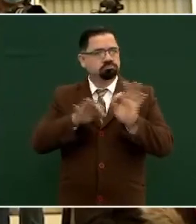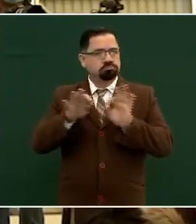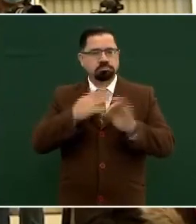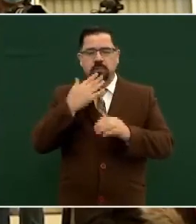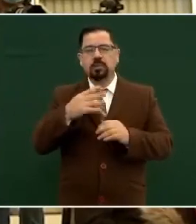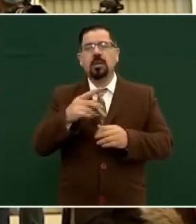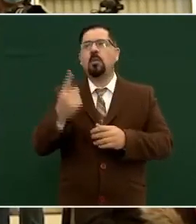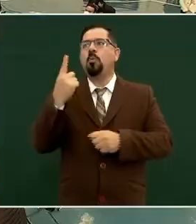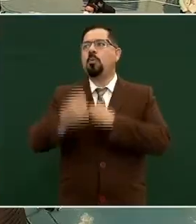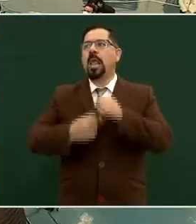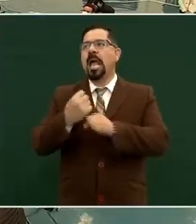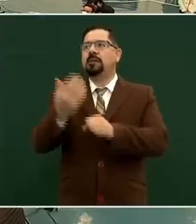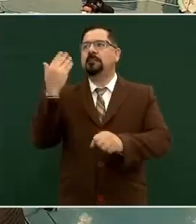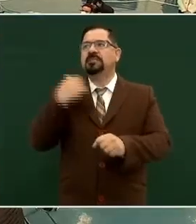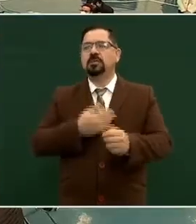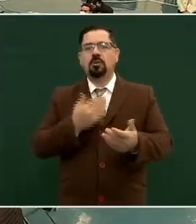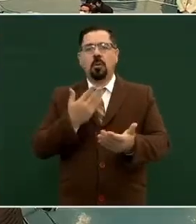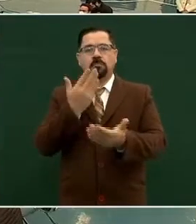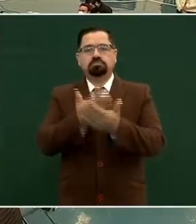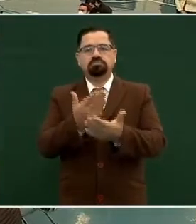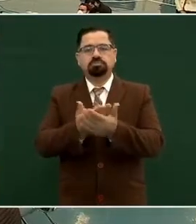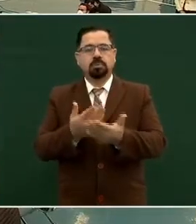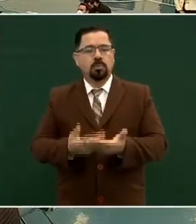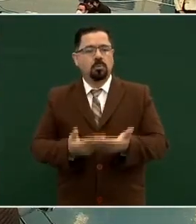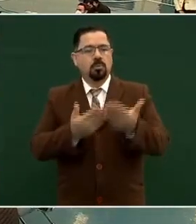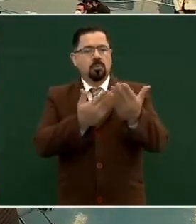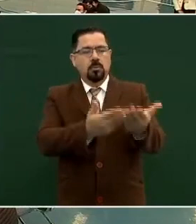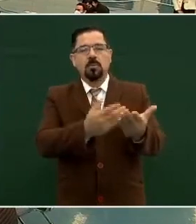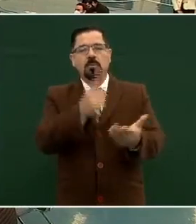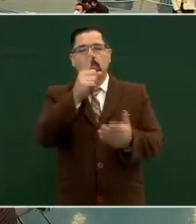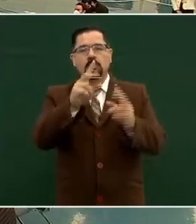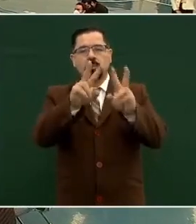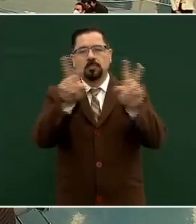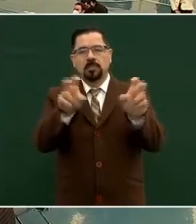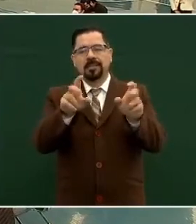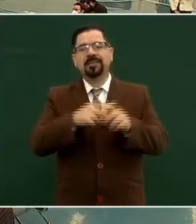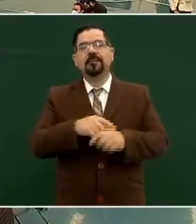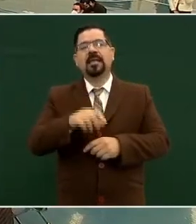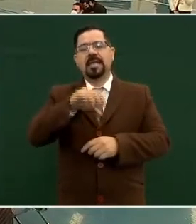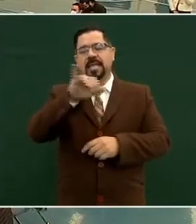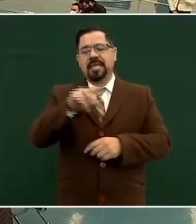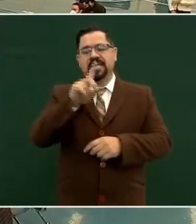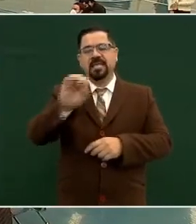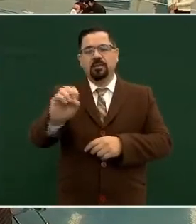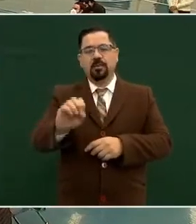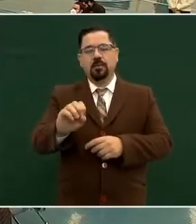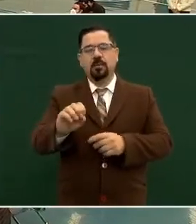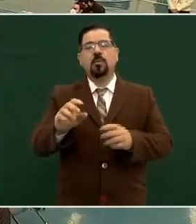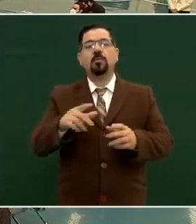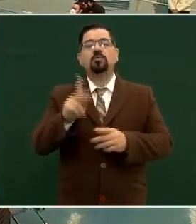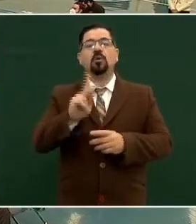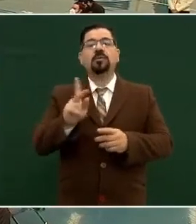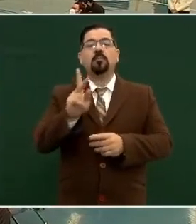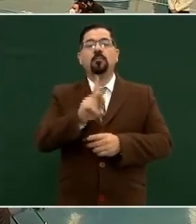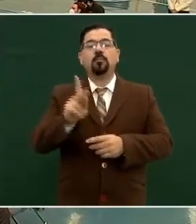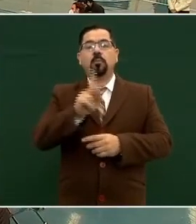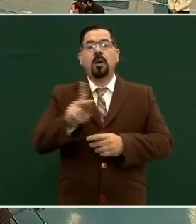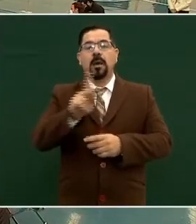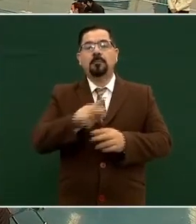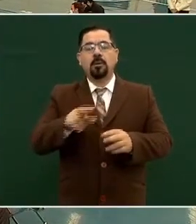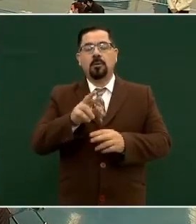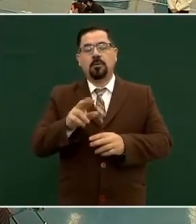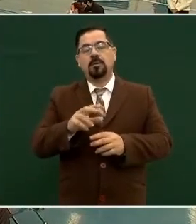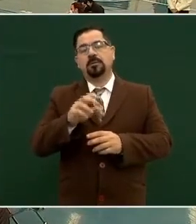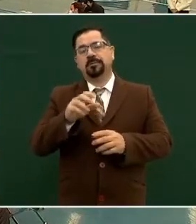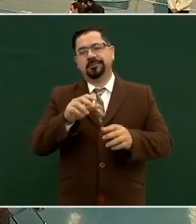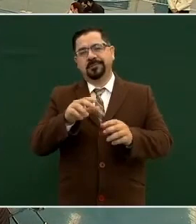caso de los ejidatarios de la cuenca del río Mátape, es el distrito de riego 038, si